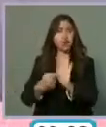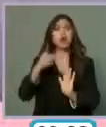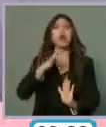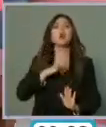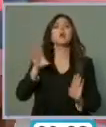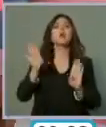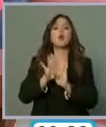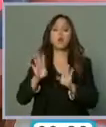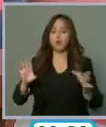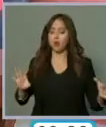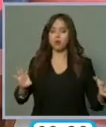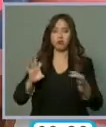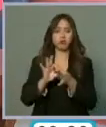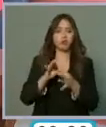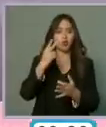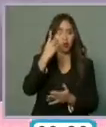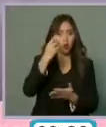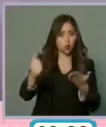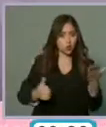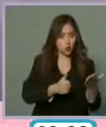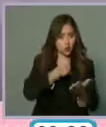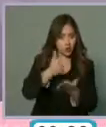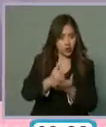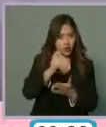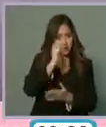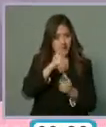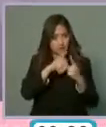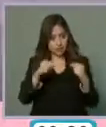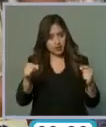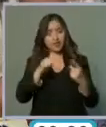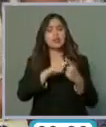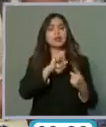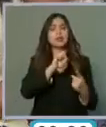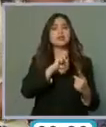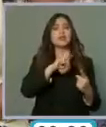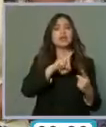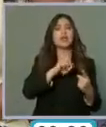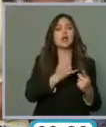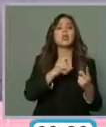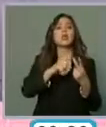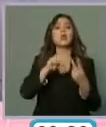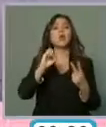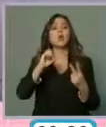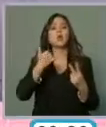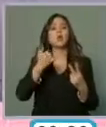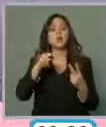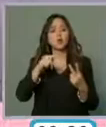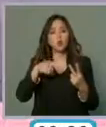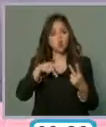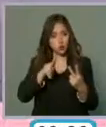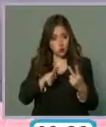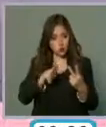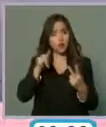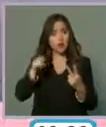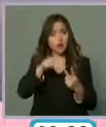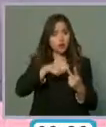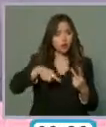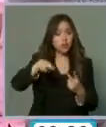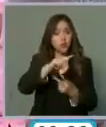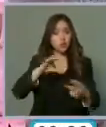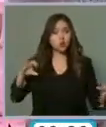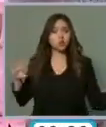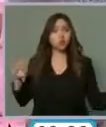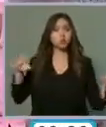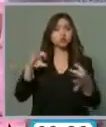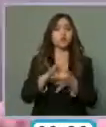hermandad con dos ciudades japonesas que son Sendai y Onjuku. Entonces, ahí mismo, en este marco de la hermandad entre